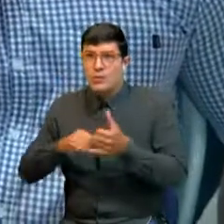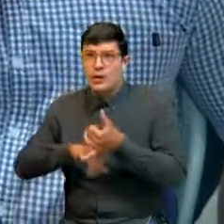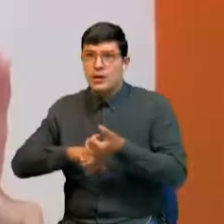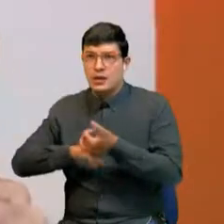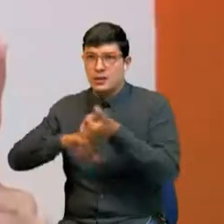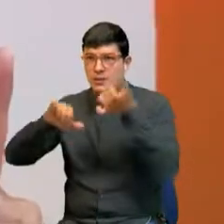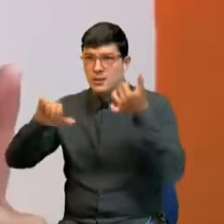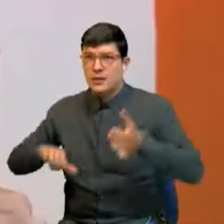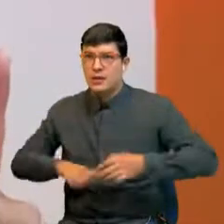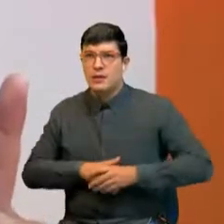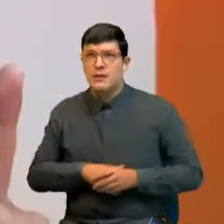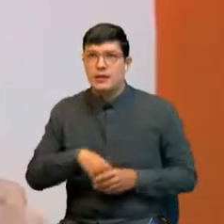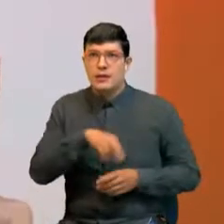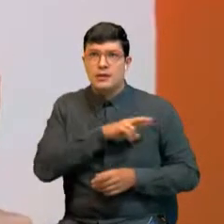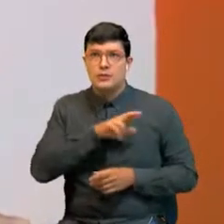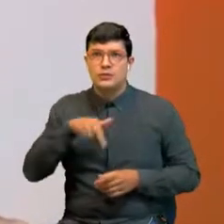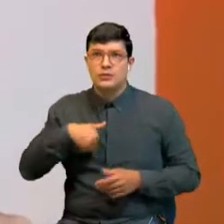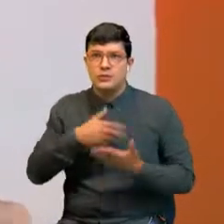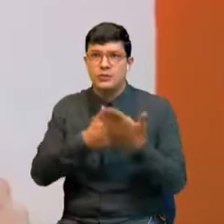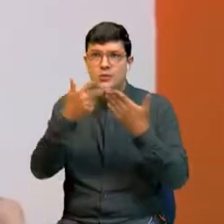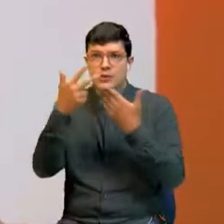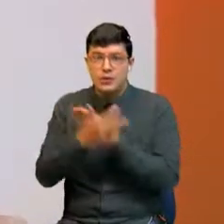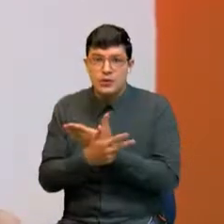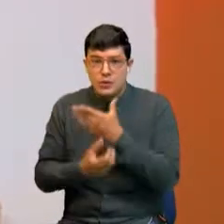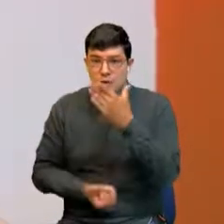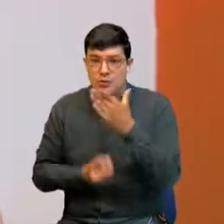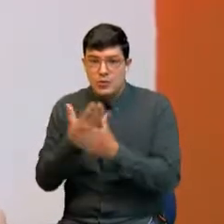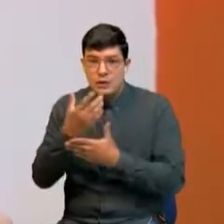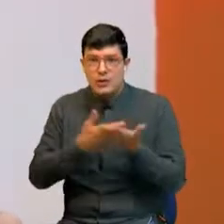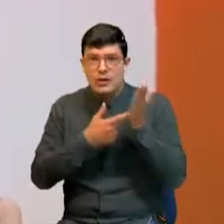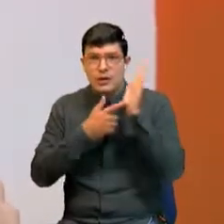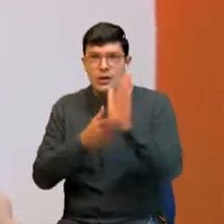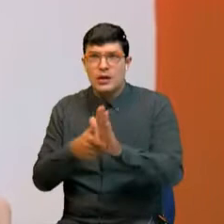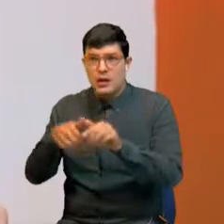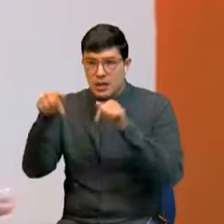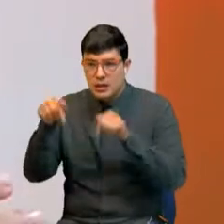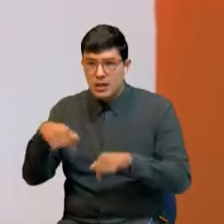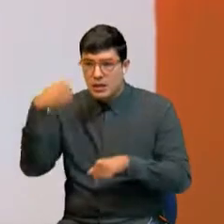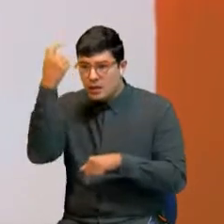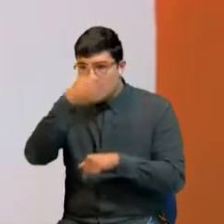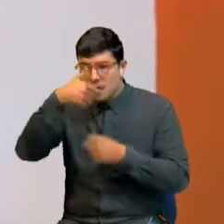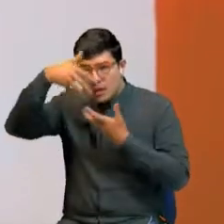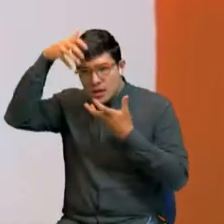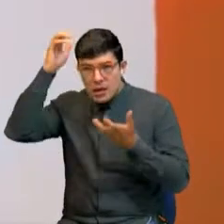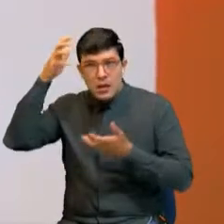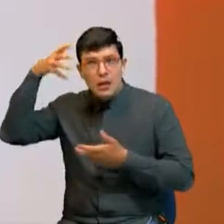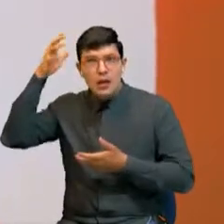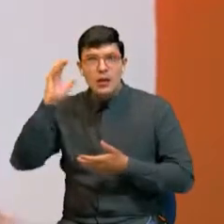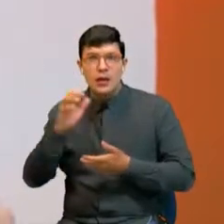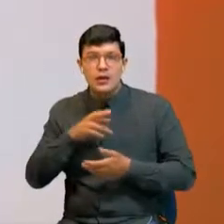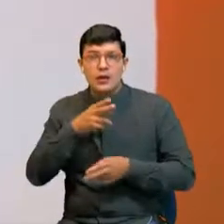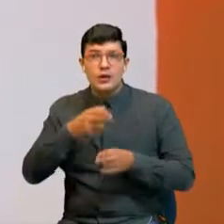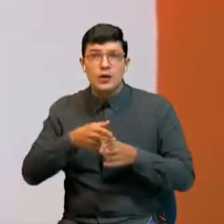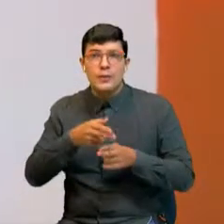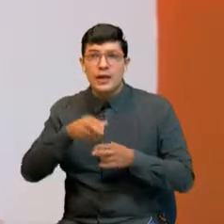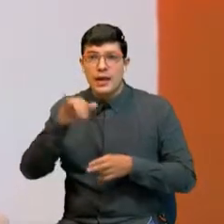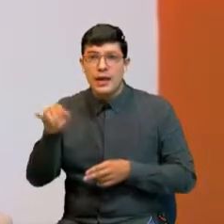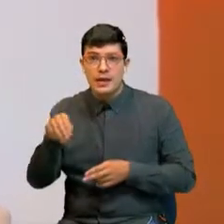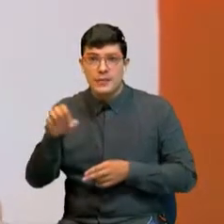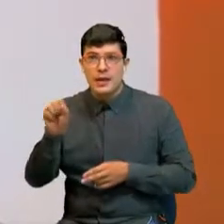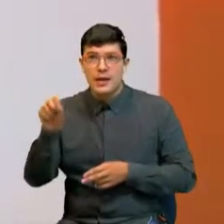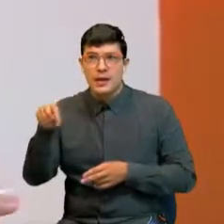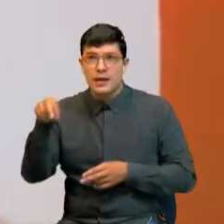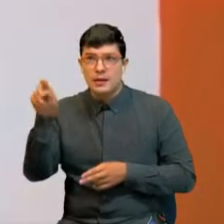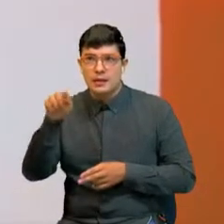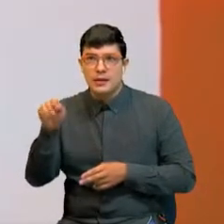independiente. Somos un proyecto nuevo, naciente, que tiene una cara y es el león, que tiene un nombre y se llama Jaime Andrés Beltrán. Y en el Consejo no